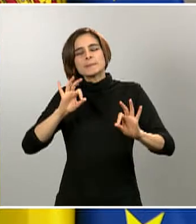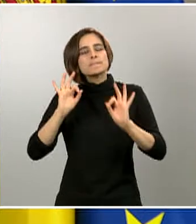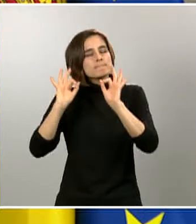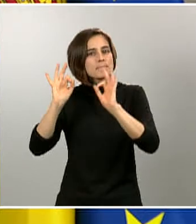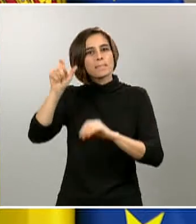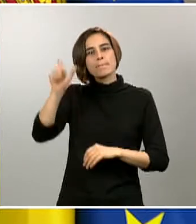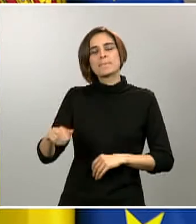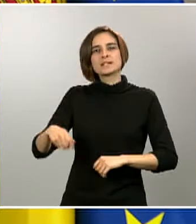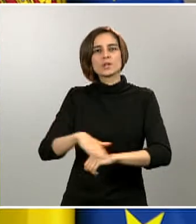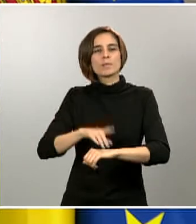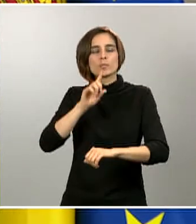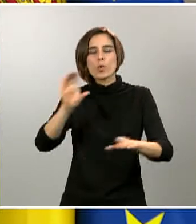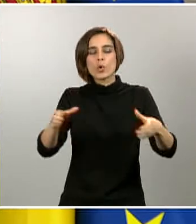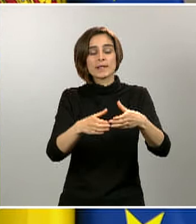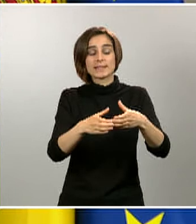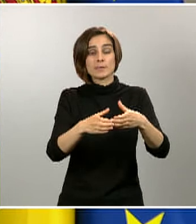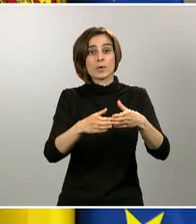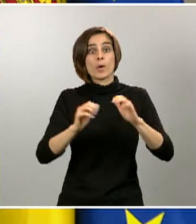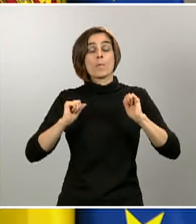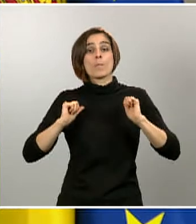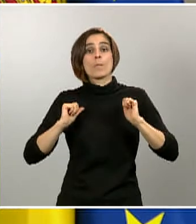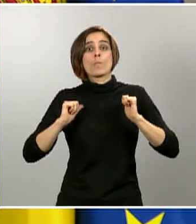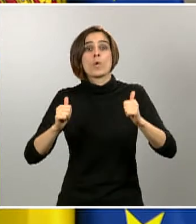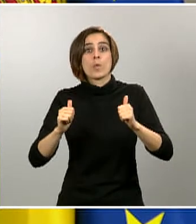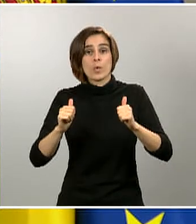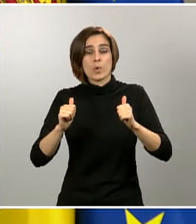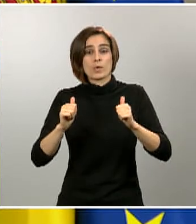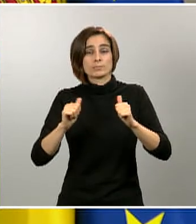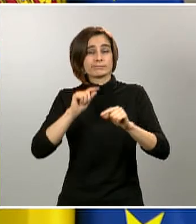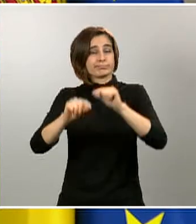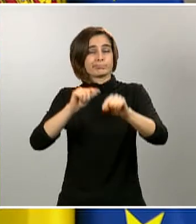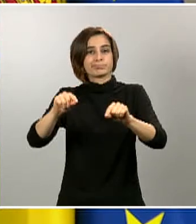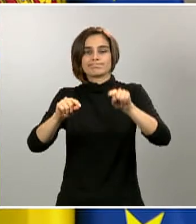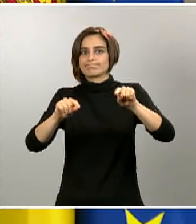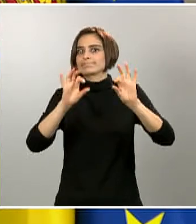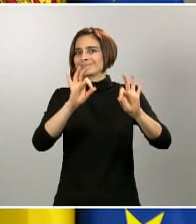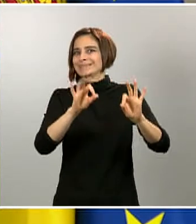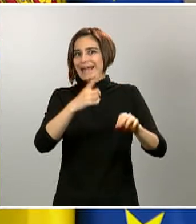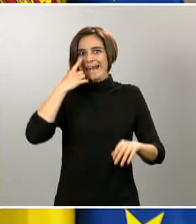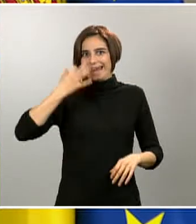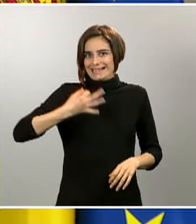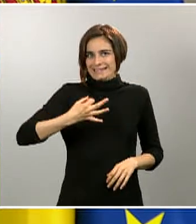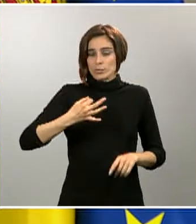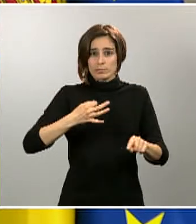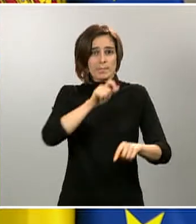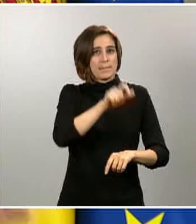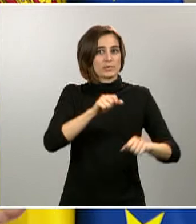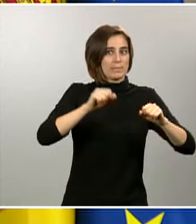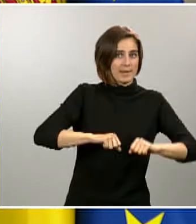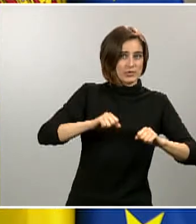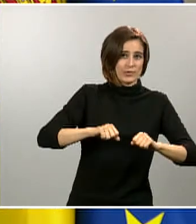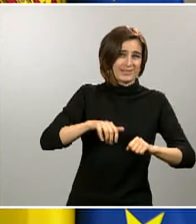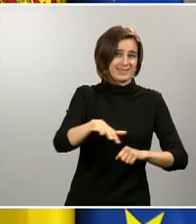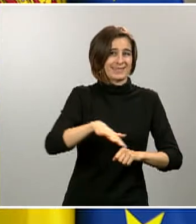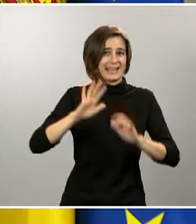que desde el principio también calificamos como un colectivo de especial riesgo, que son las personas mayores y las residencias de mayores. Por eso el 5